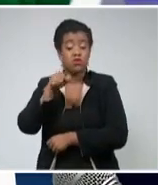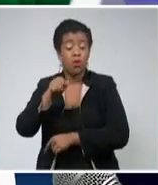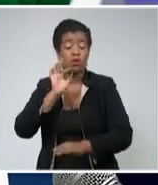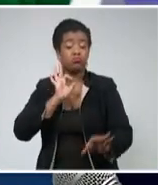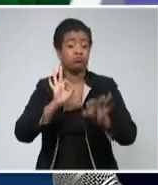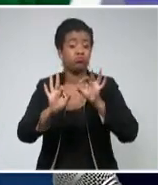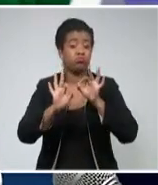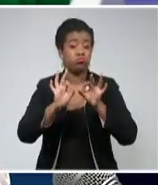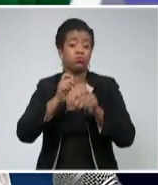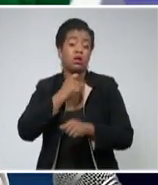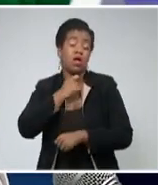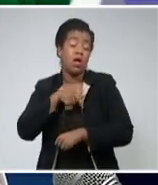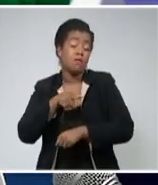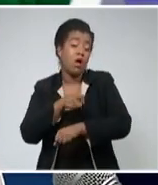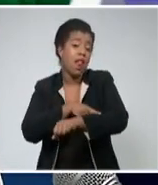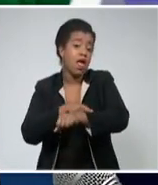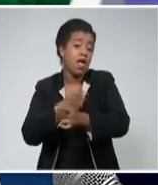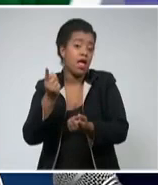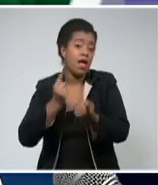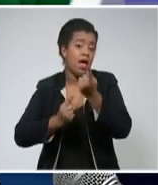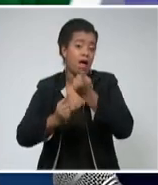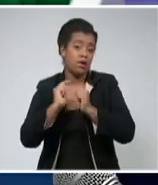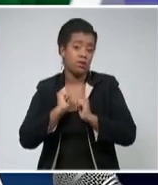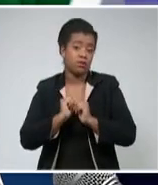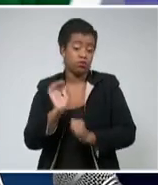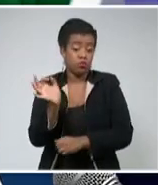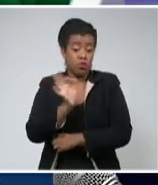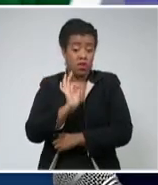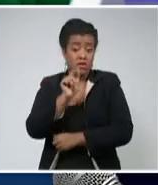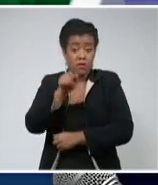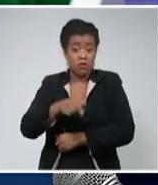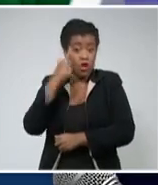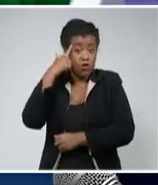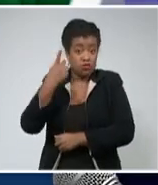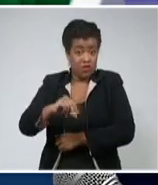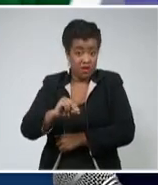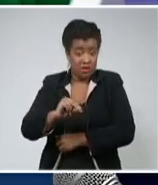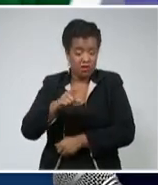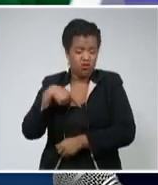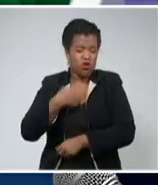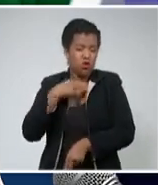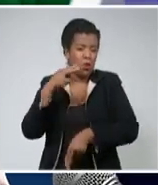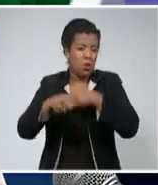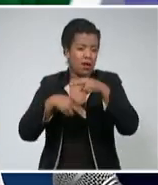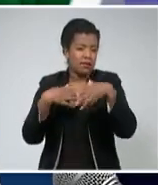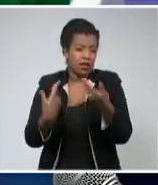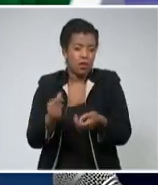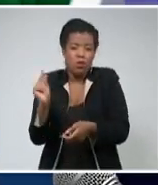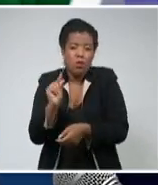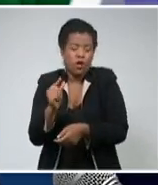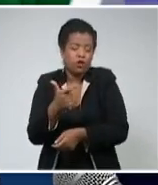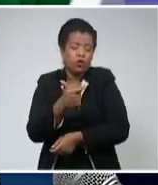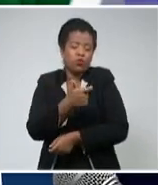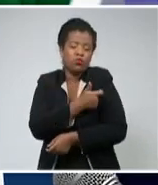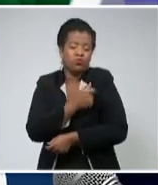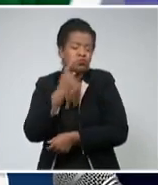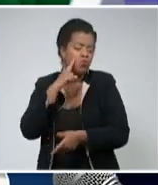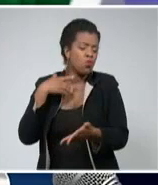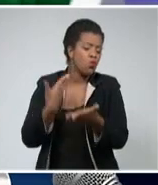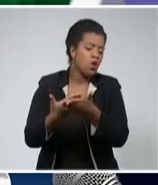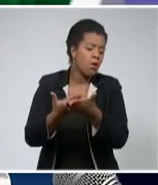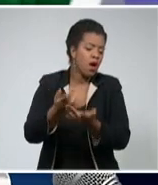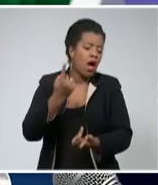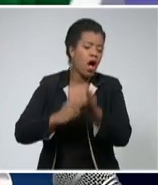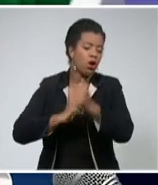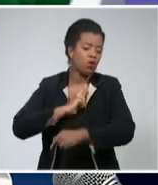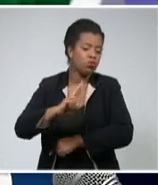se ha identificado. Si no se ha identificado, muchas veces en personas alérgicas se le aplica un poco de timerosal y se ve si le